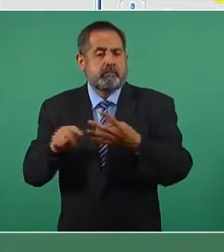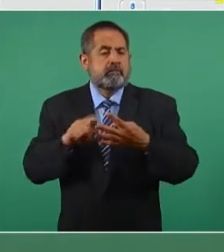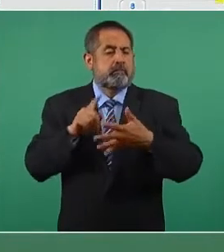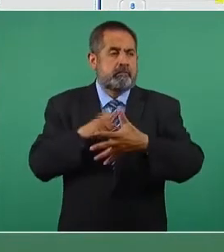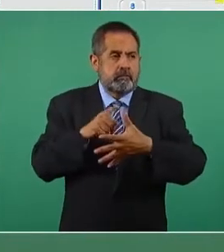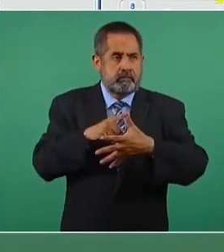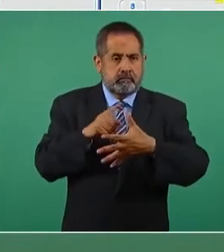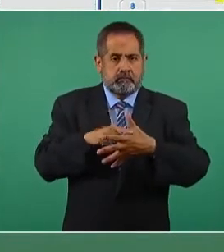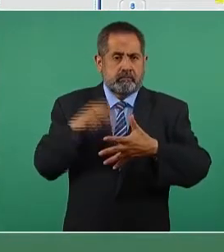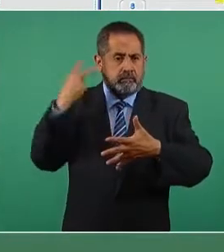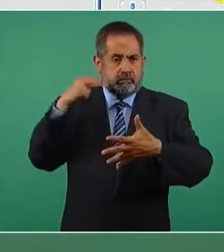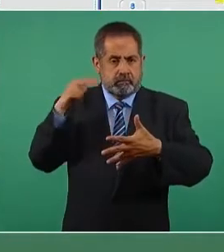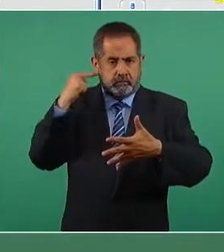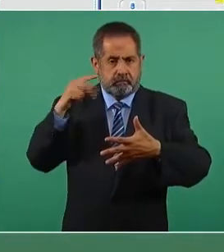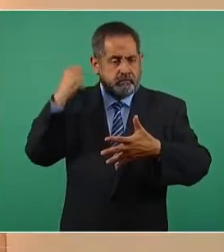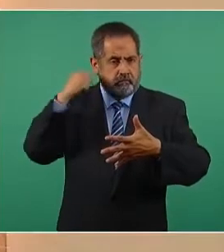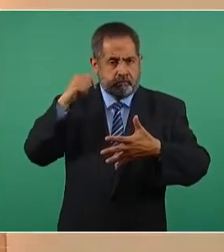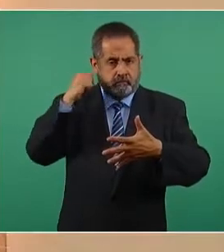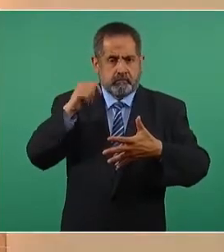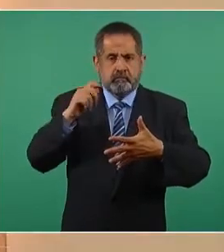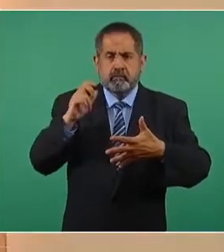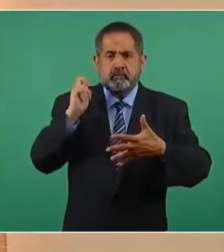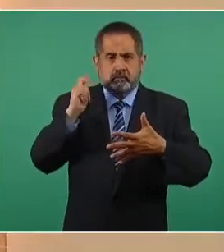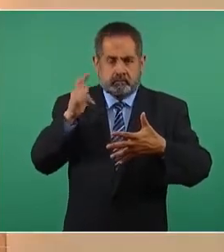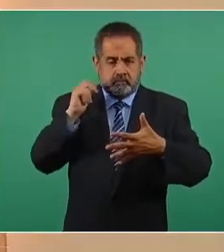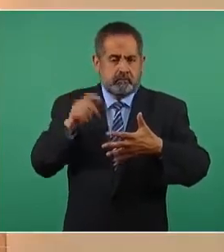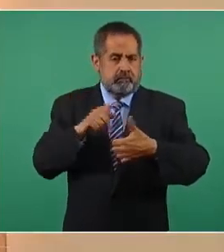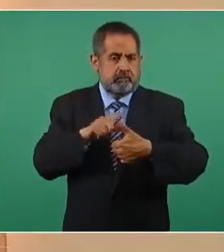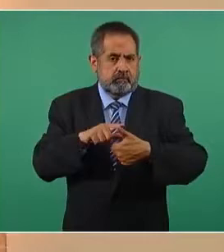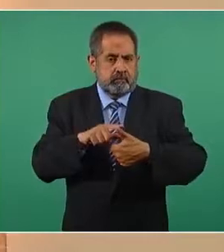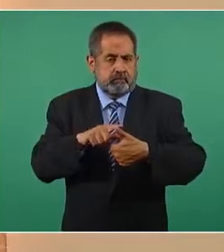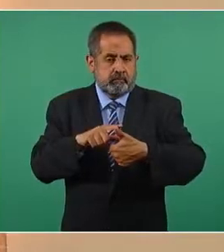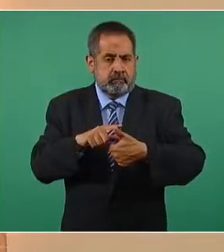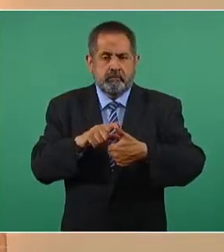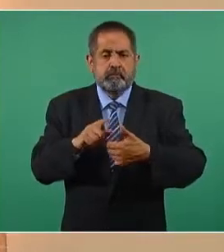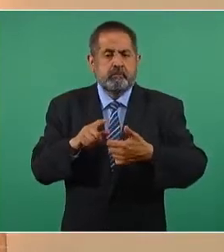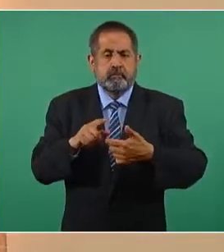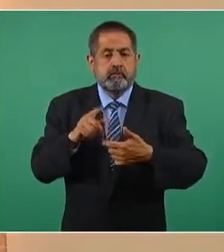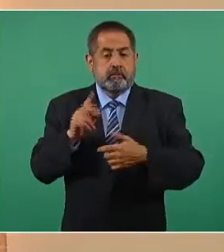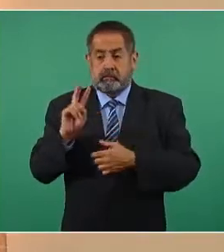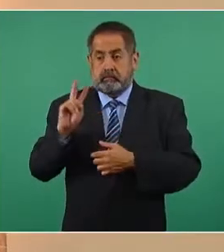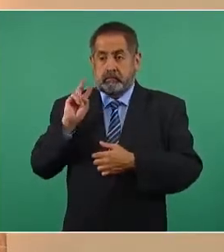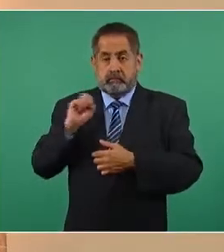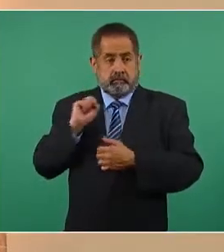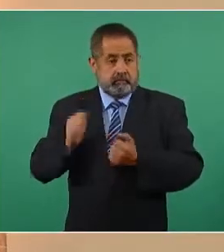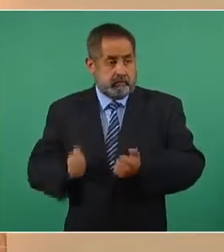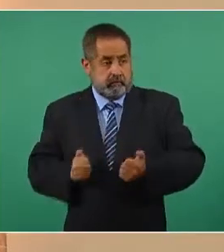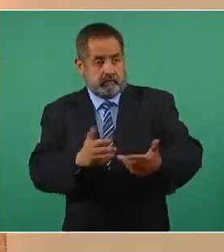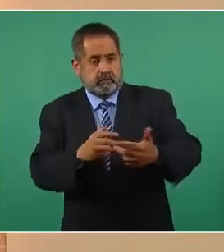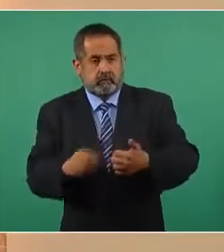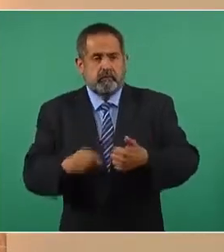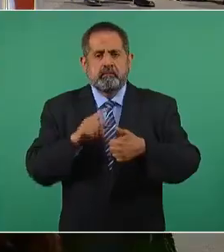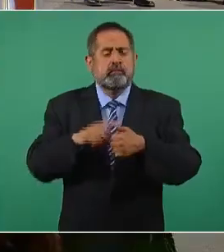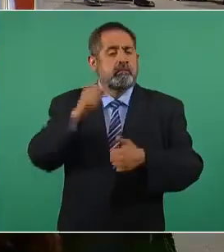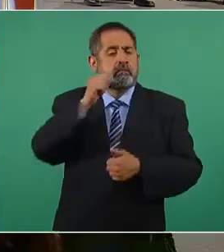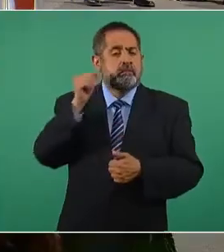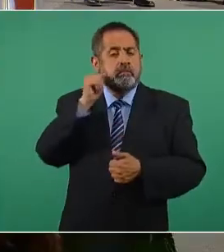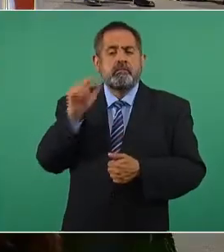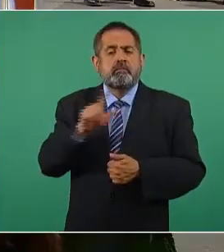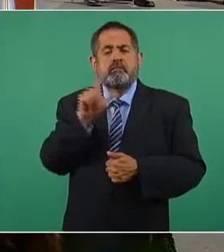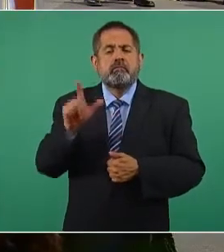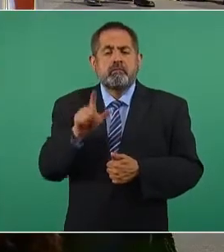ruta 5, Veracruz, Tabasco y Chiapas. Estas se realizaron entre viernes y sábado. Ayer